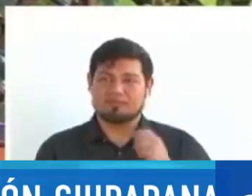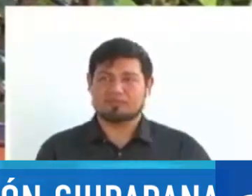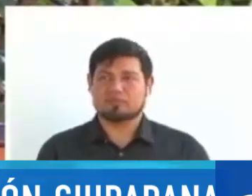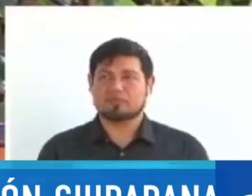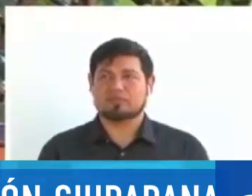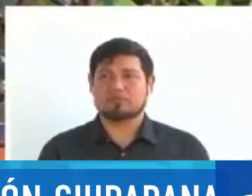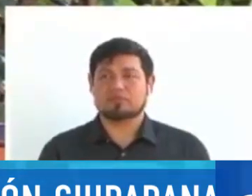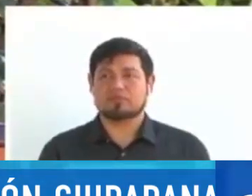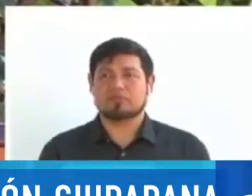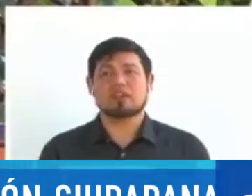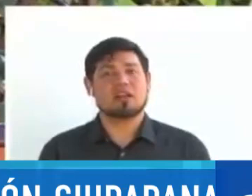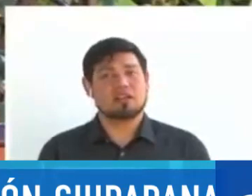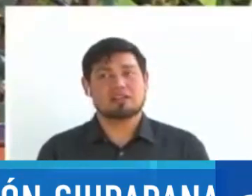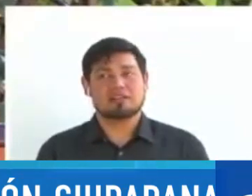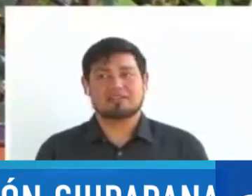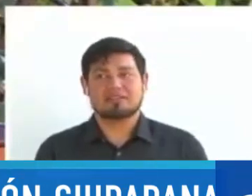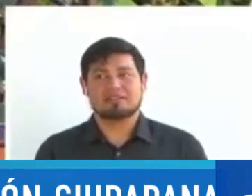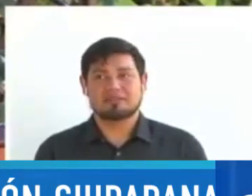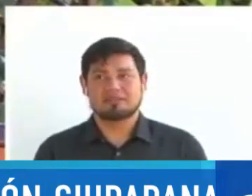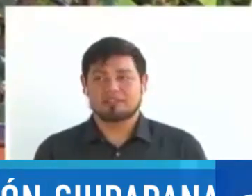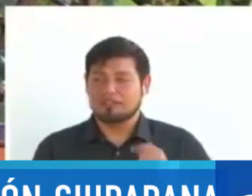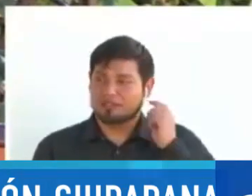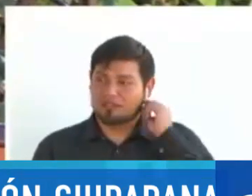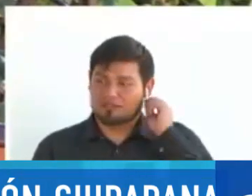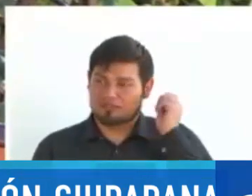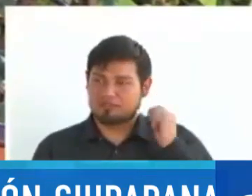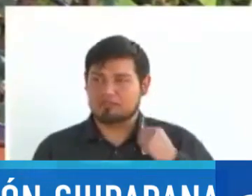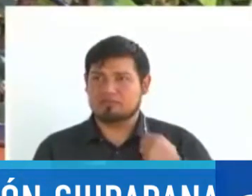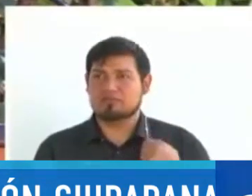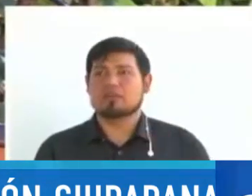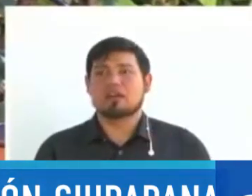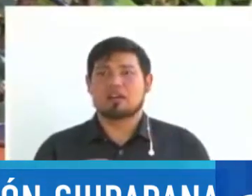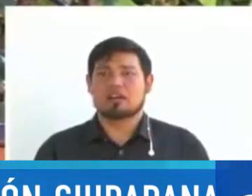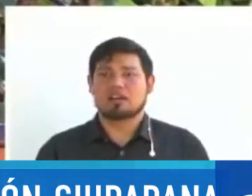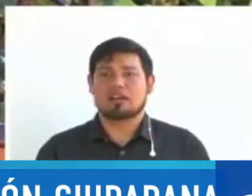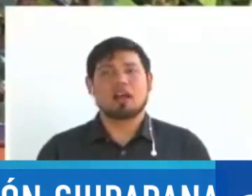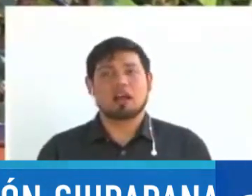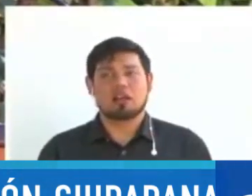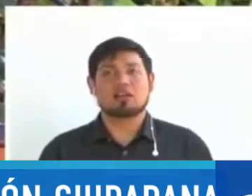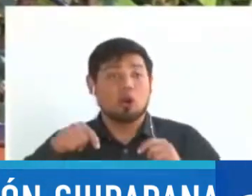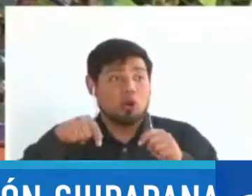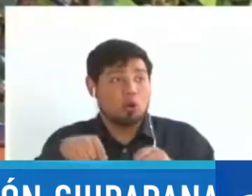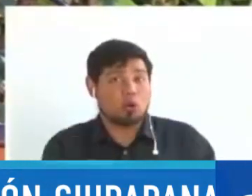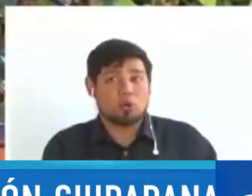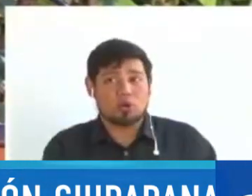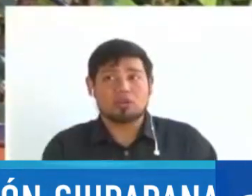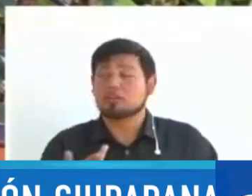de la San Luis, con la misma gente acá de Deportes Valdivia, que hoy día tenemos un evento.